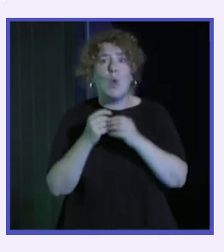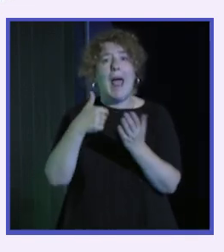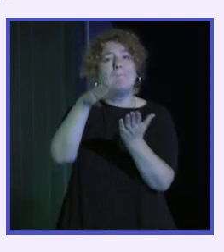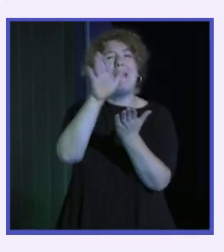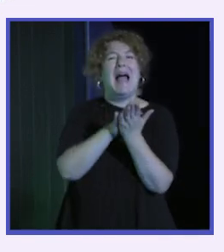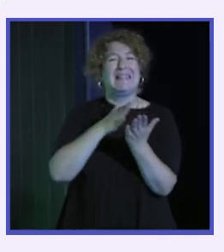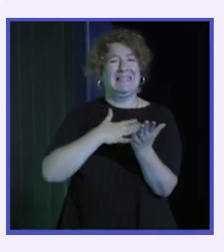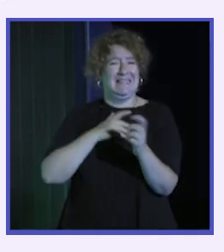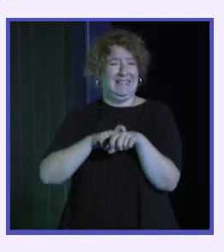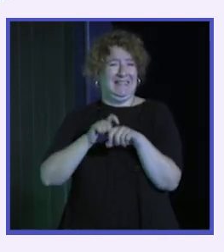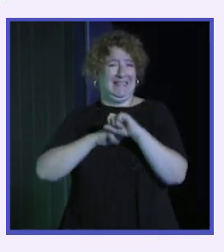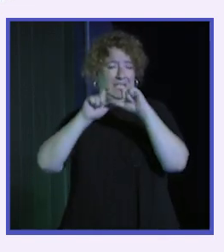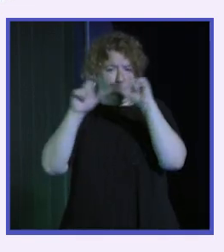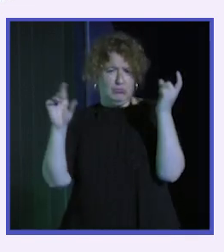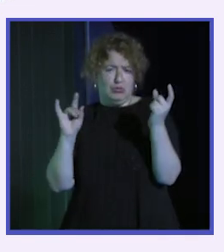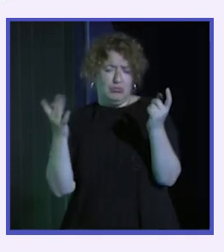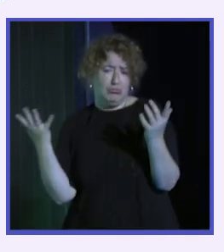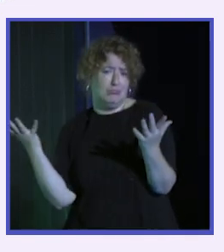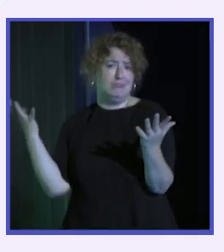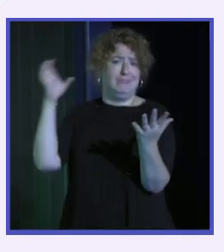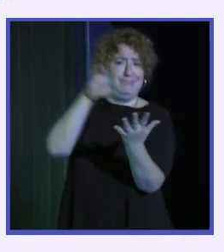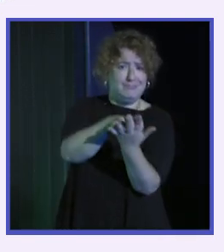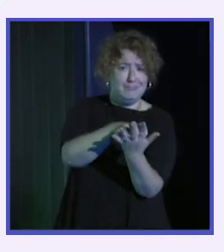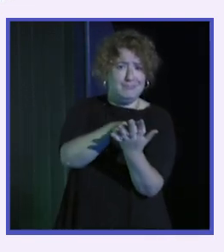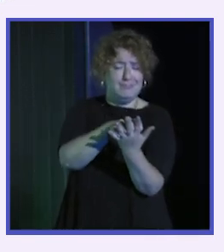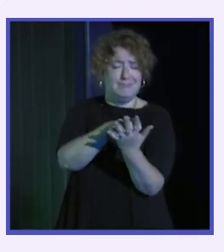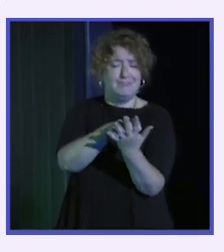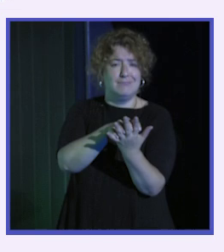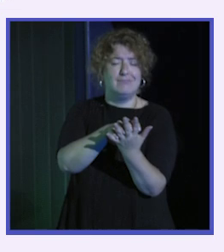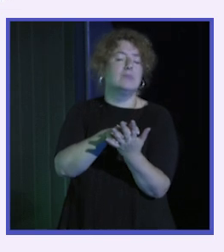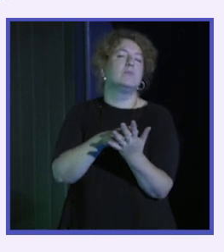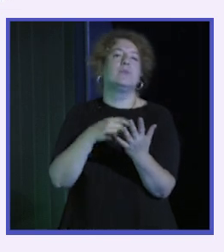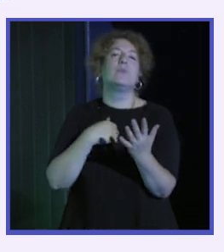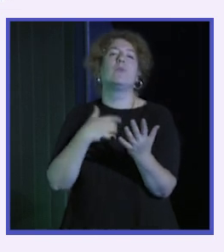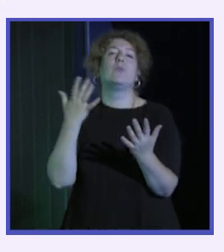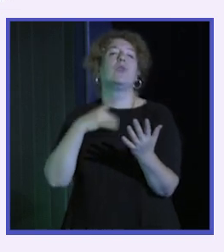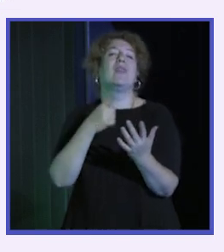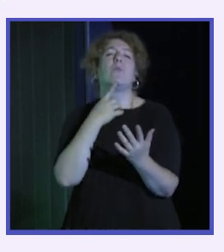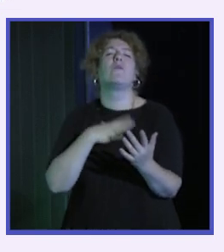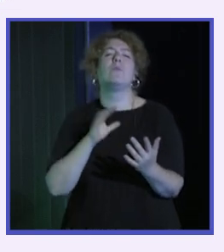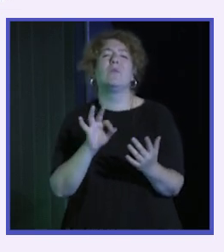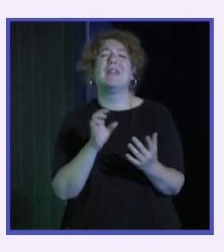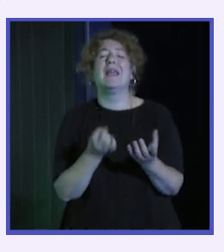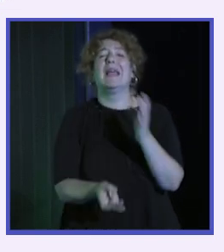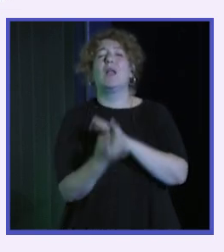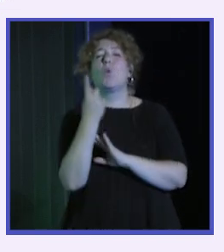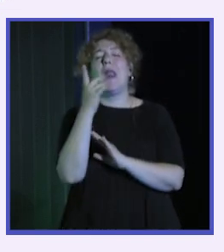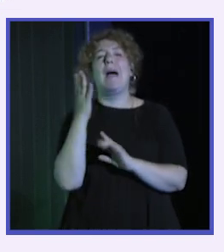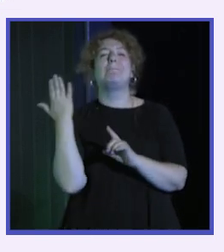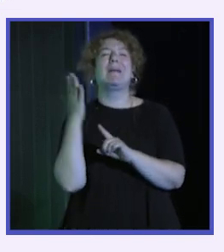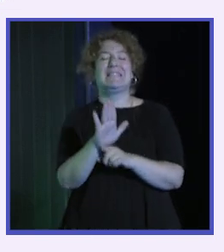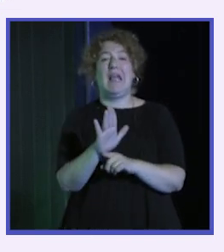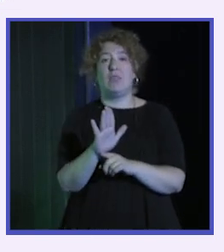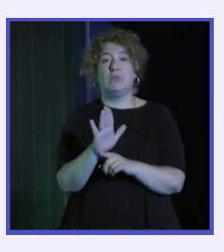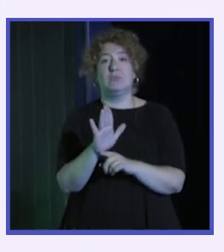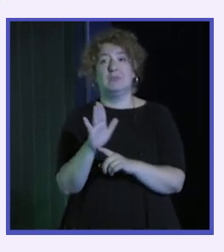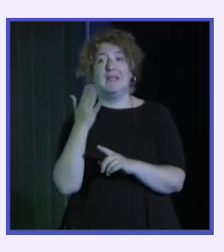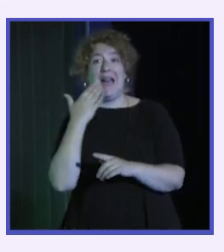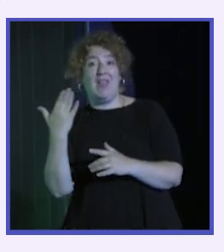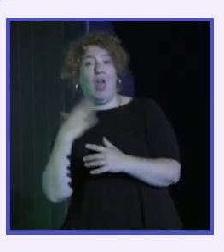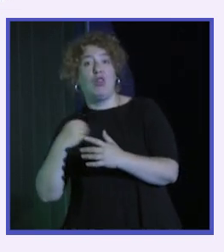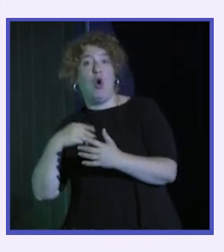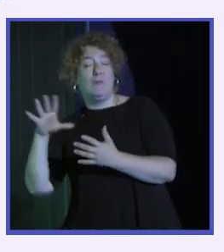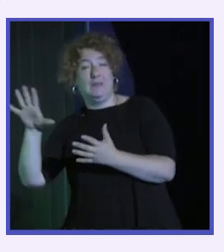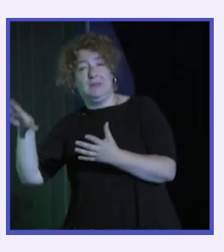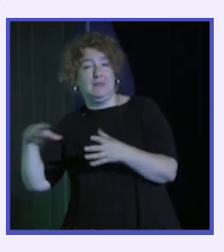plantillas corporativas? Sí, lo haces sobre una plantilla corporativa. Le digo que me cree una presentación a partir de la documentación